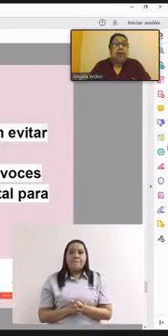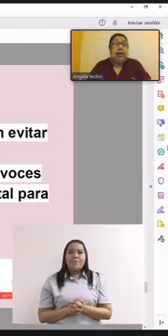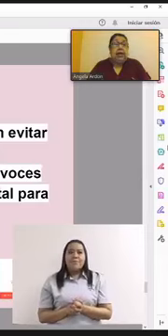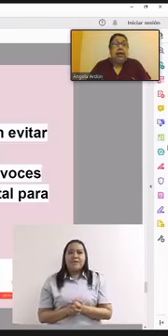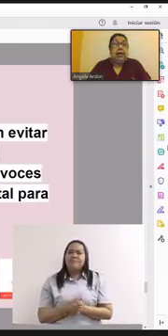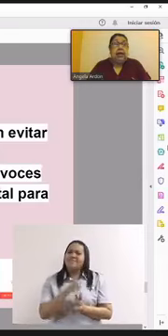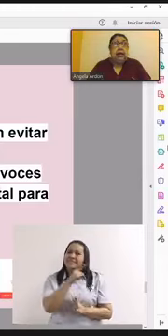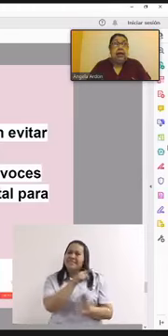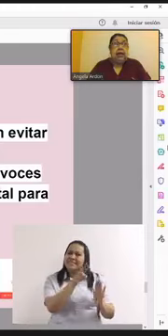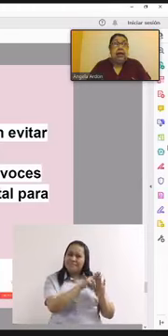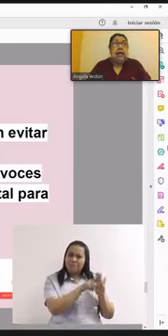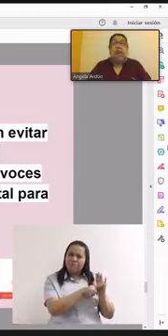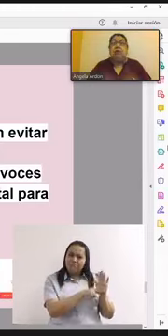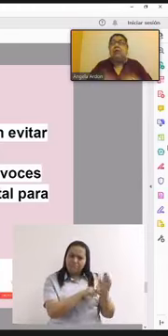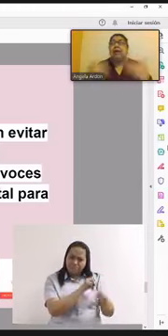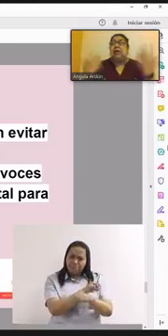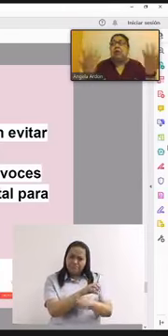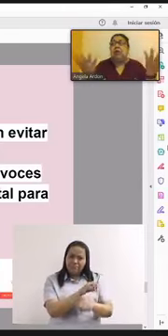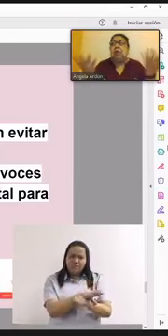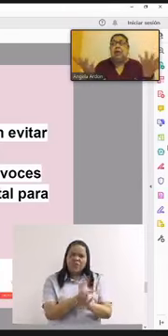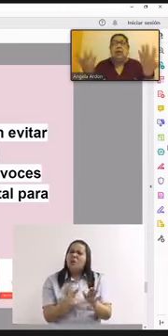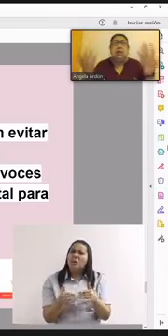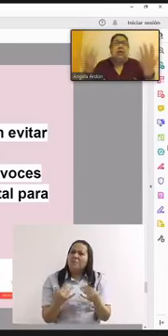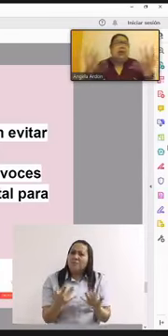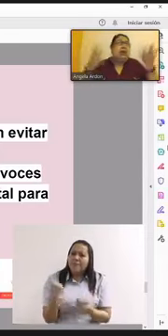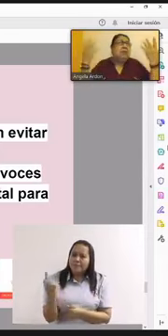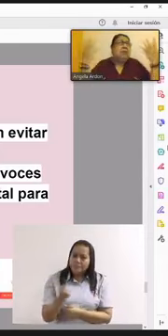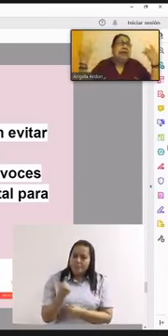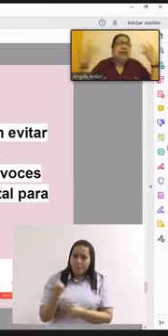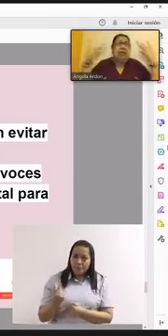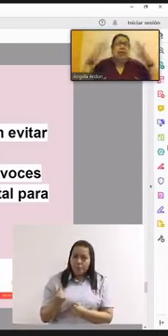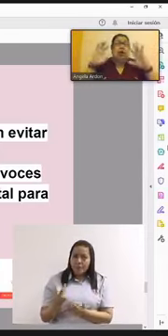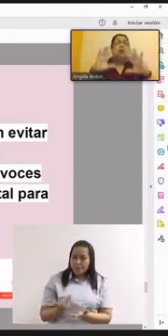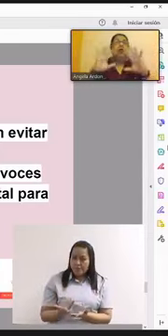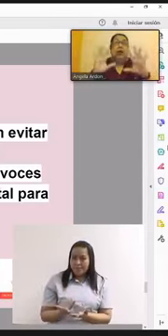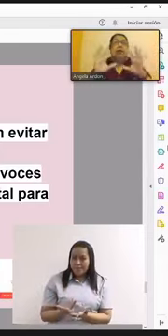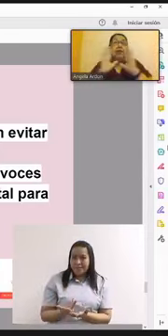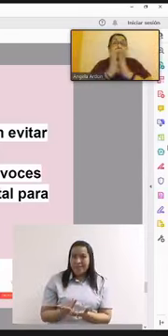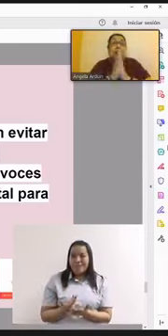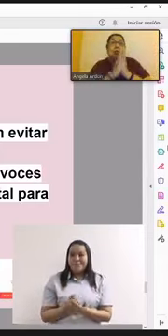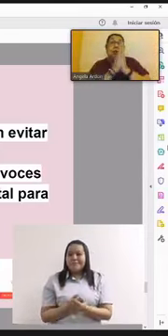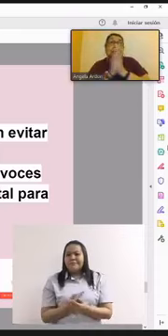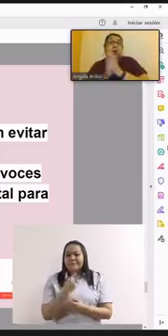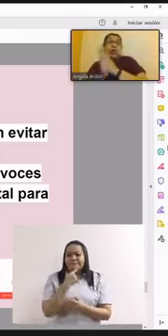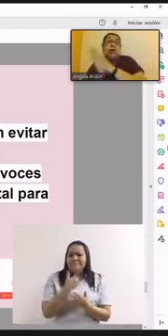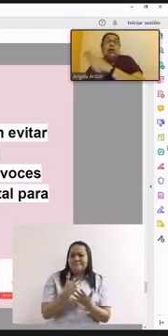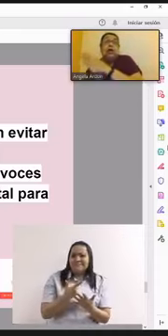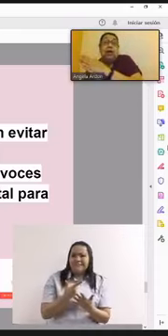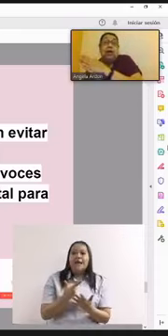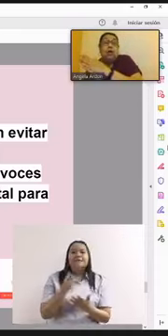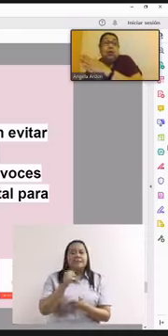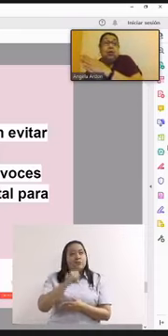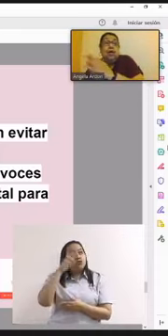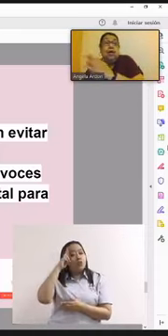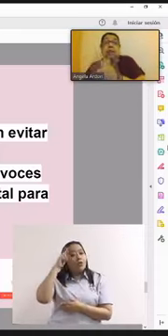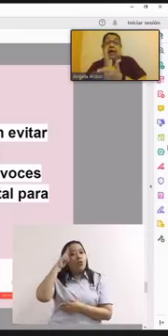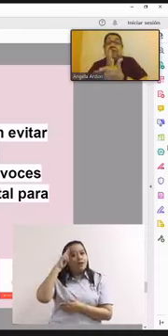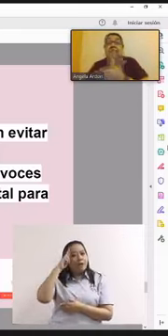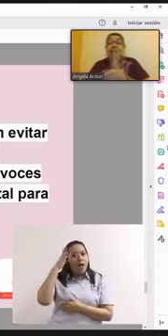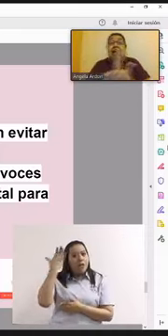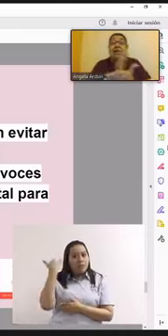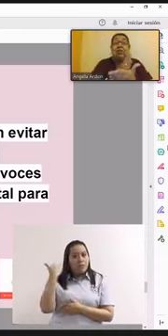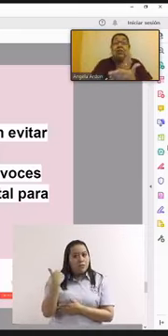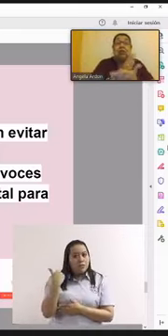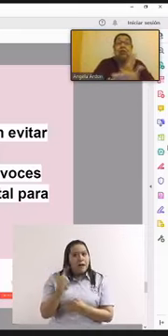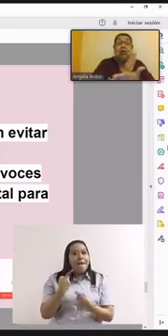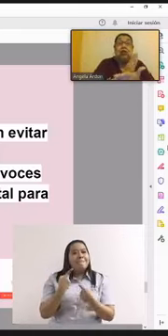Estas medidas, ¿para qué son importantes? ¿Para qué? Si eso es la demo, okay, sí, pero lo estamos recordando. Para